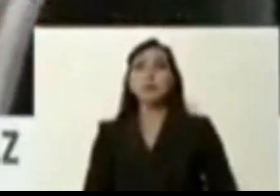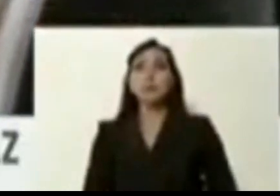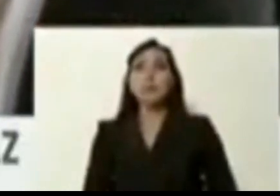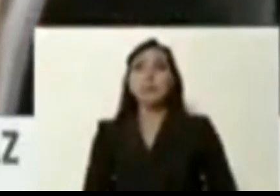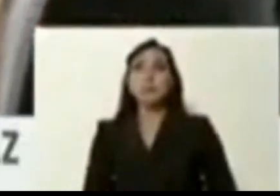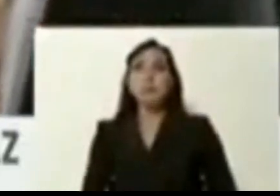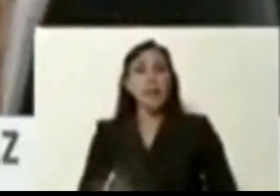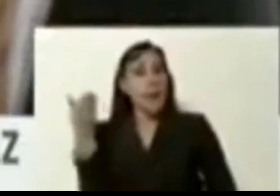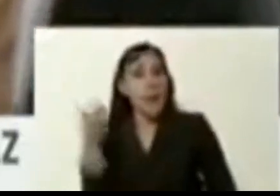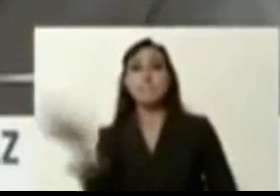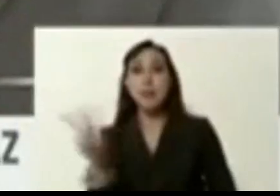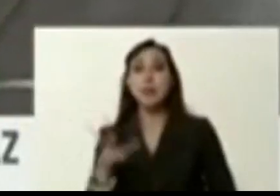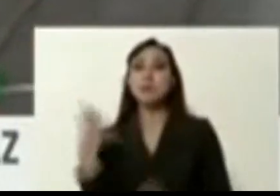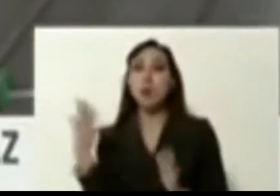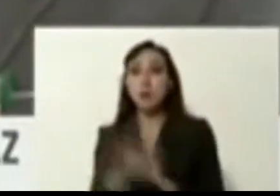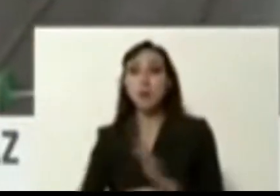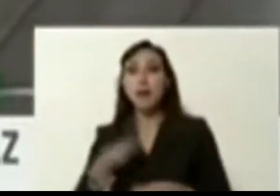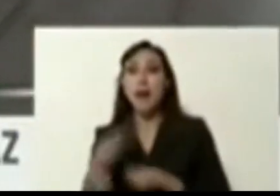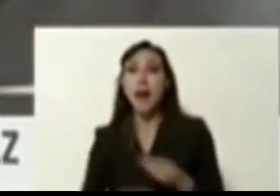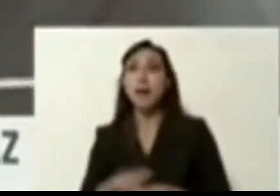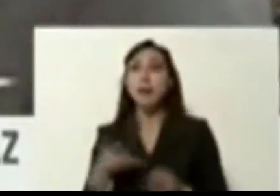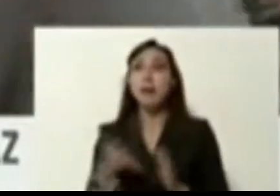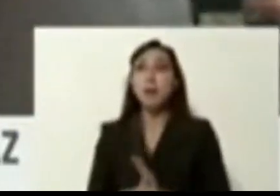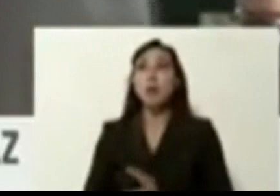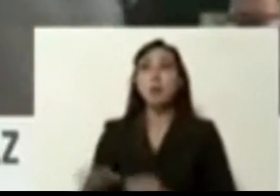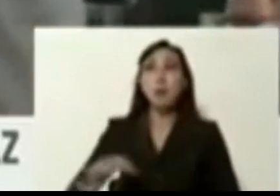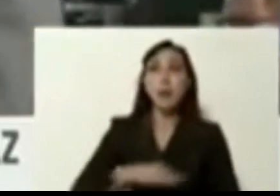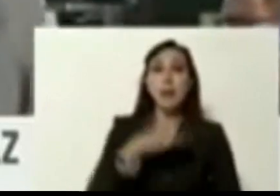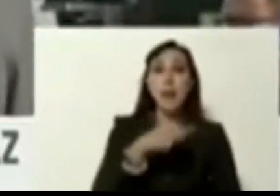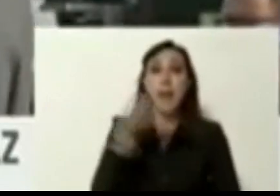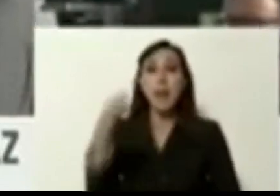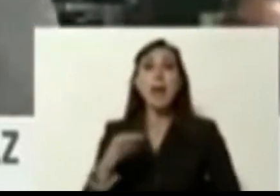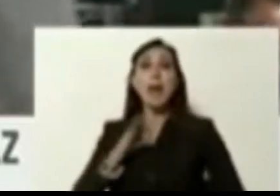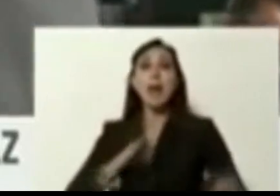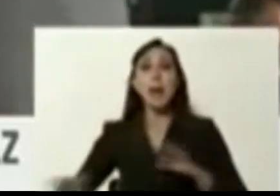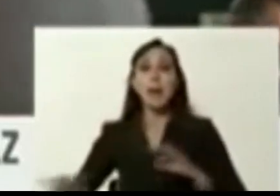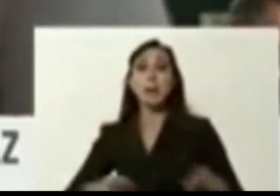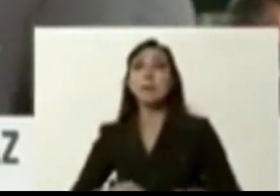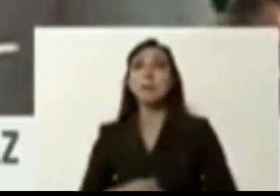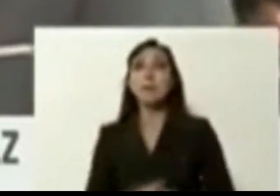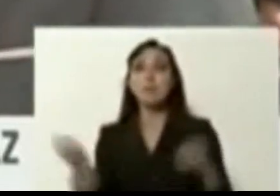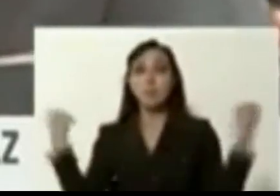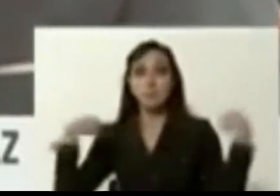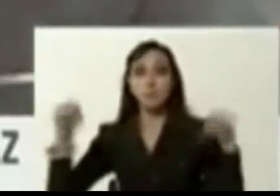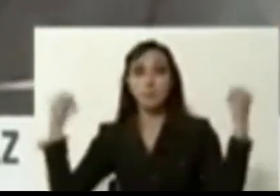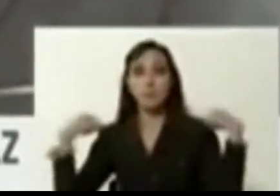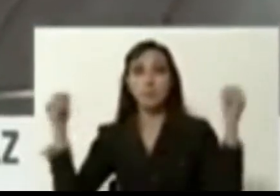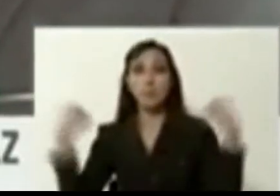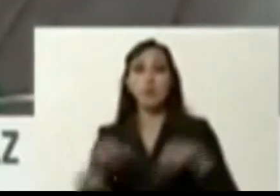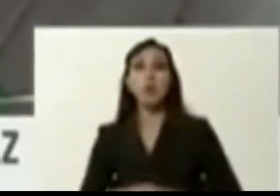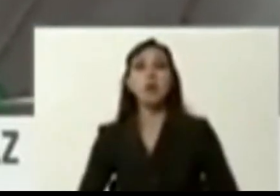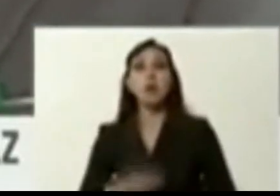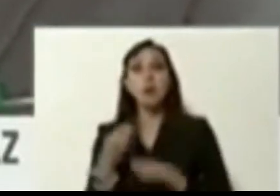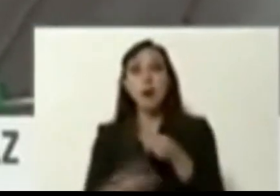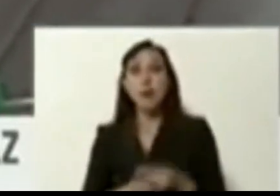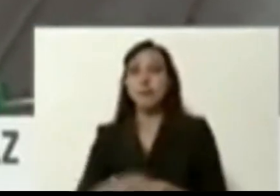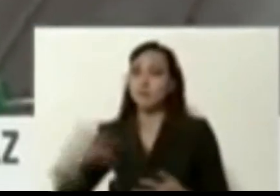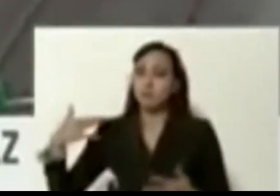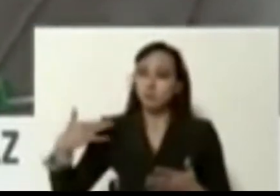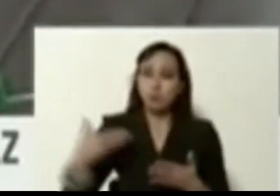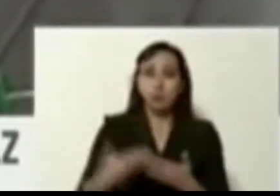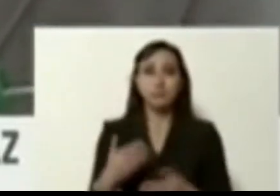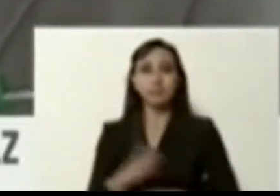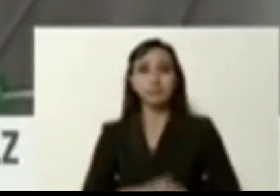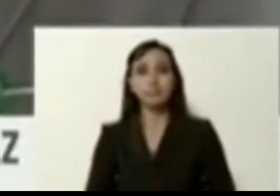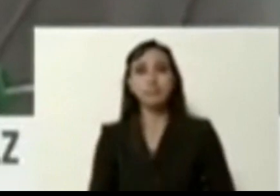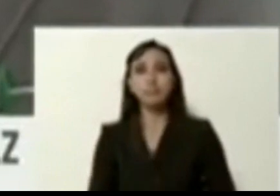al anunciar, en medio de un debate público, su intención de impulsar la ley de religión, al tiempo que expresaba su rotundo rechazo a la legalización de